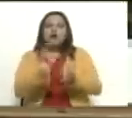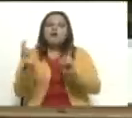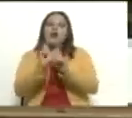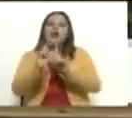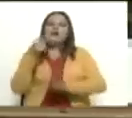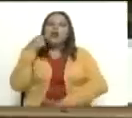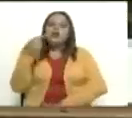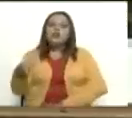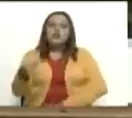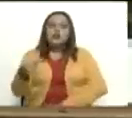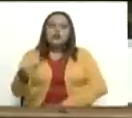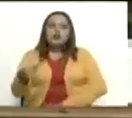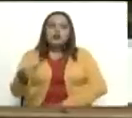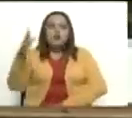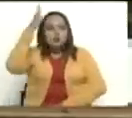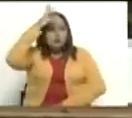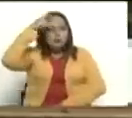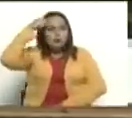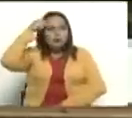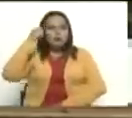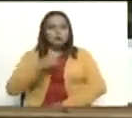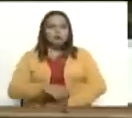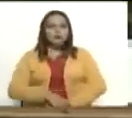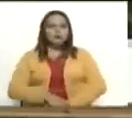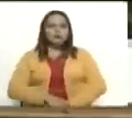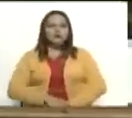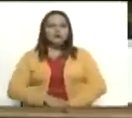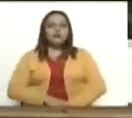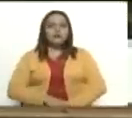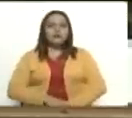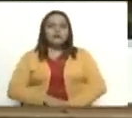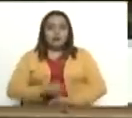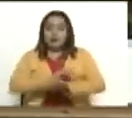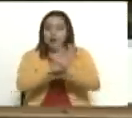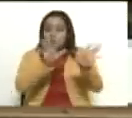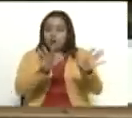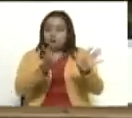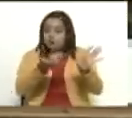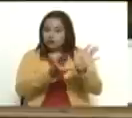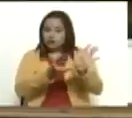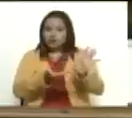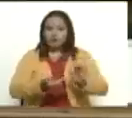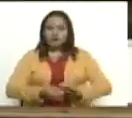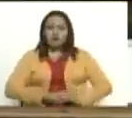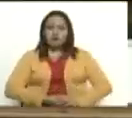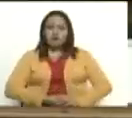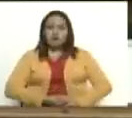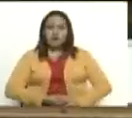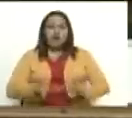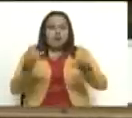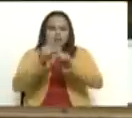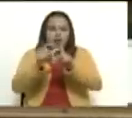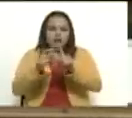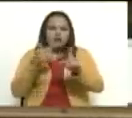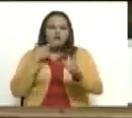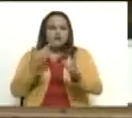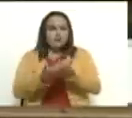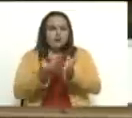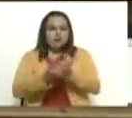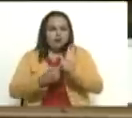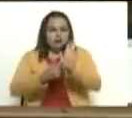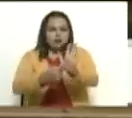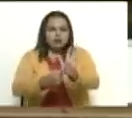el señor Donald Trump. Sí, claro. La confesión hace la prueba.